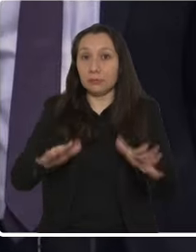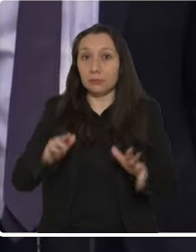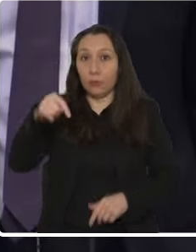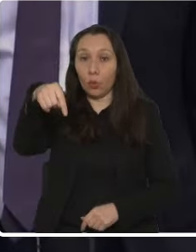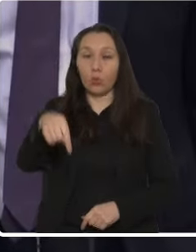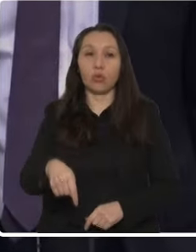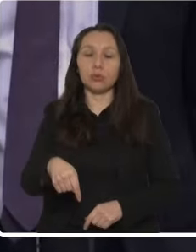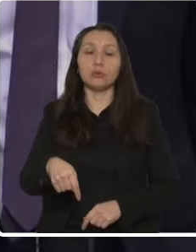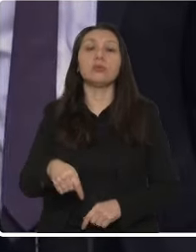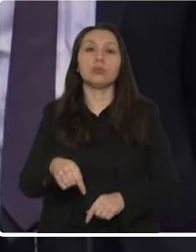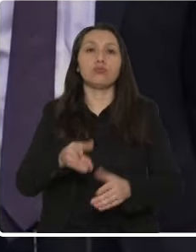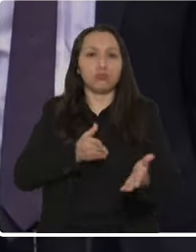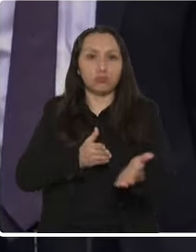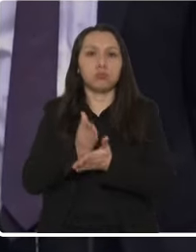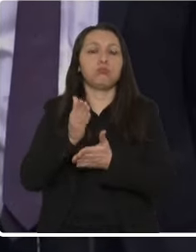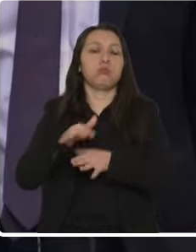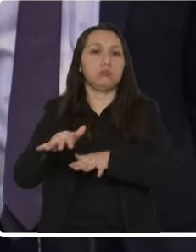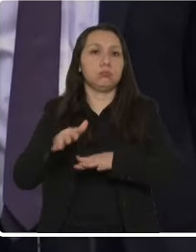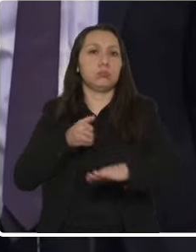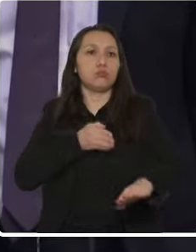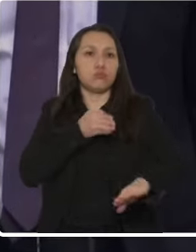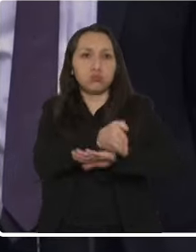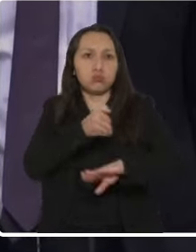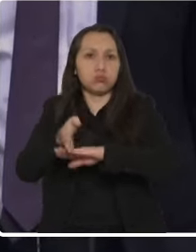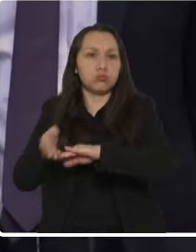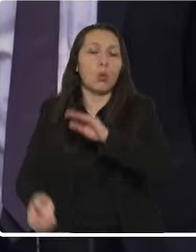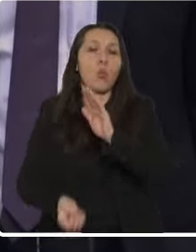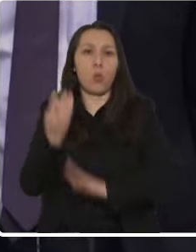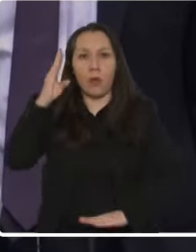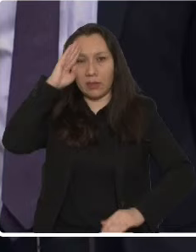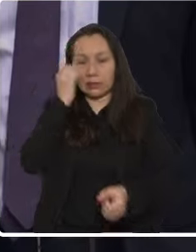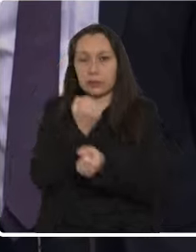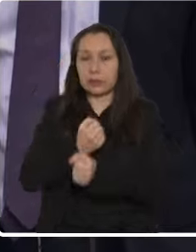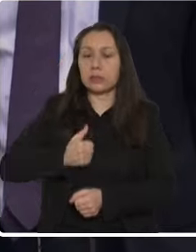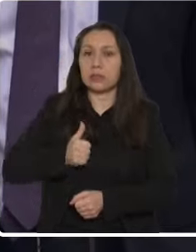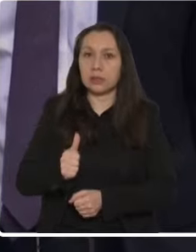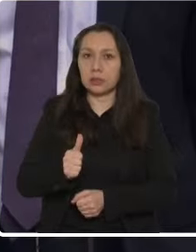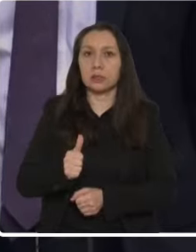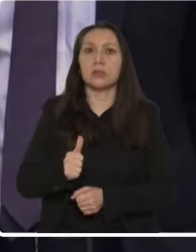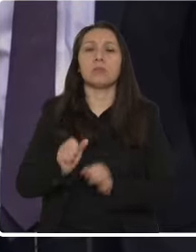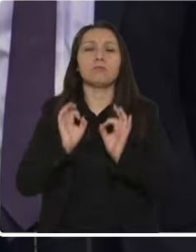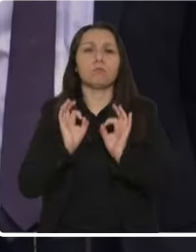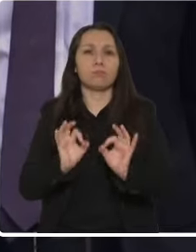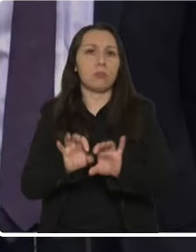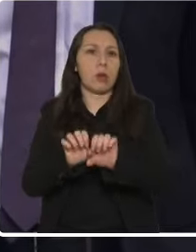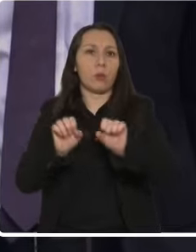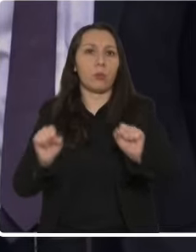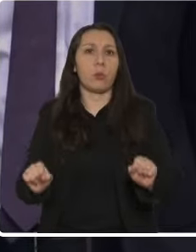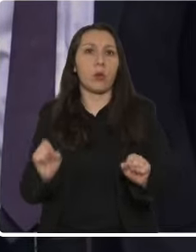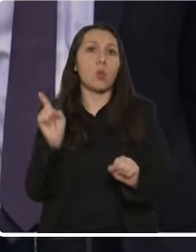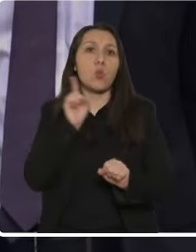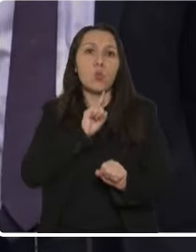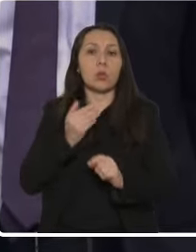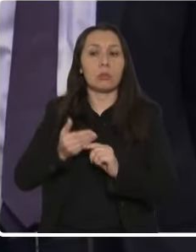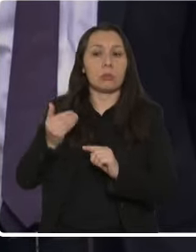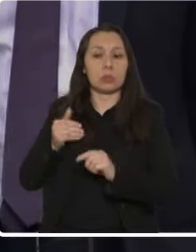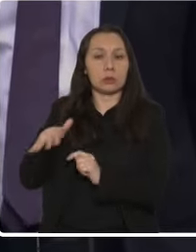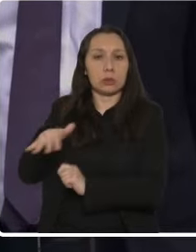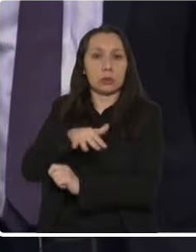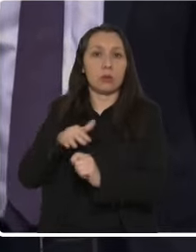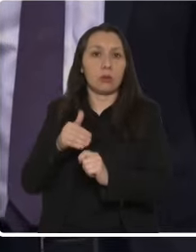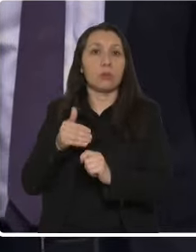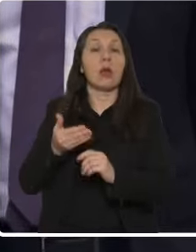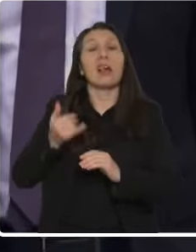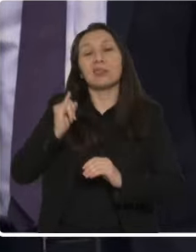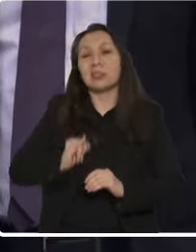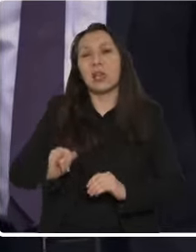día vamos a tener operativos nuevos de las policías que se han generado y definido a partir de los últimos eventos, más allá de